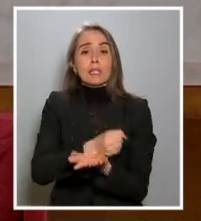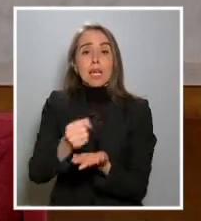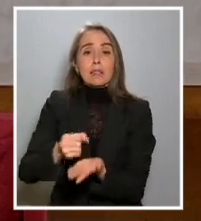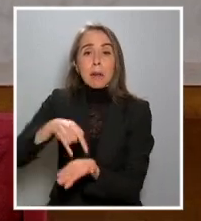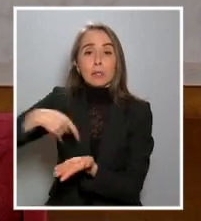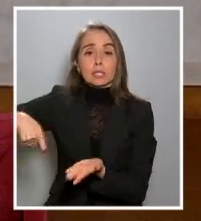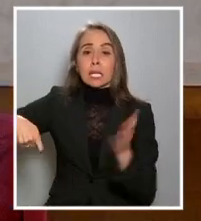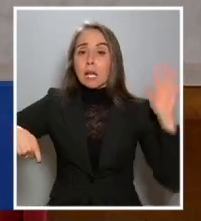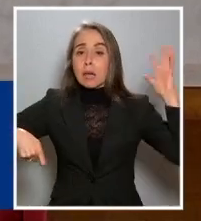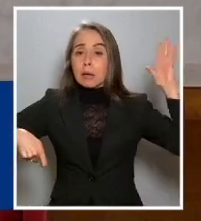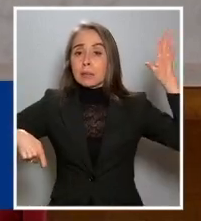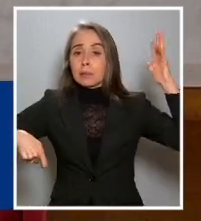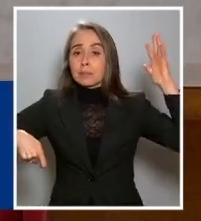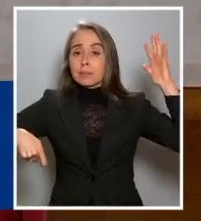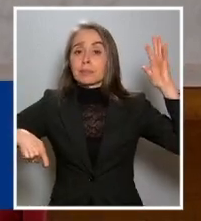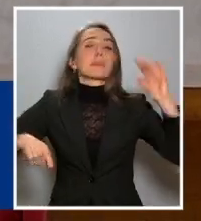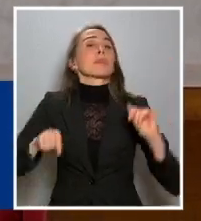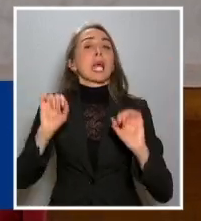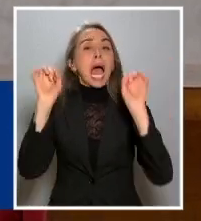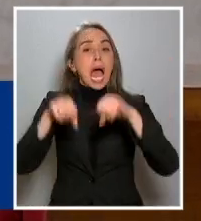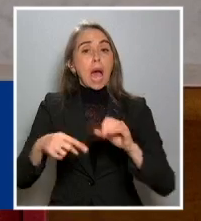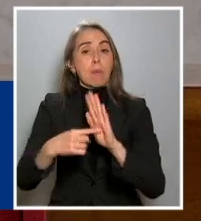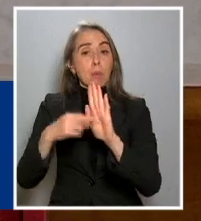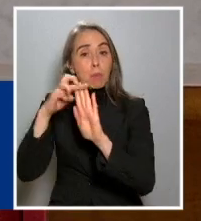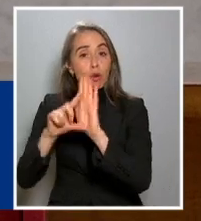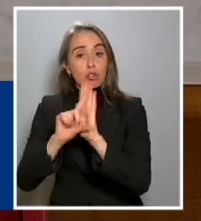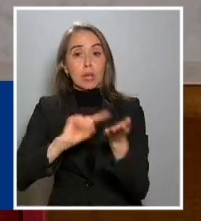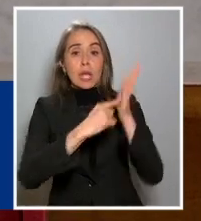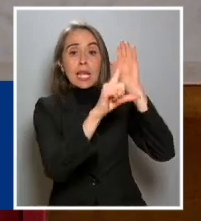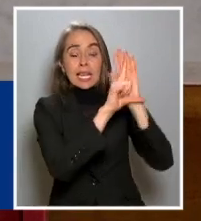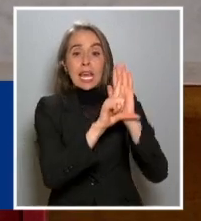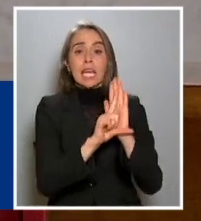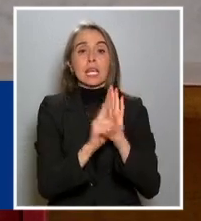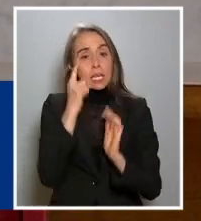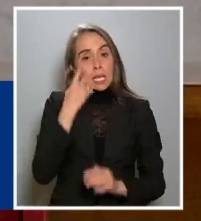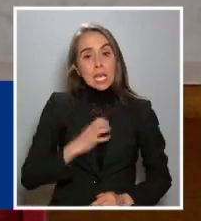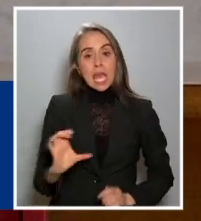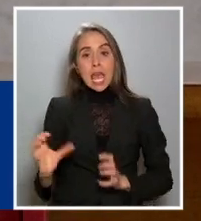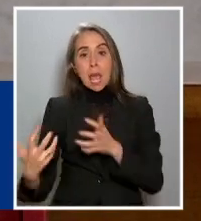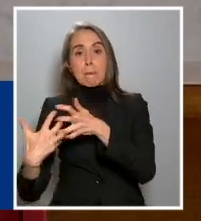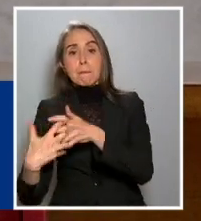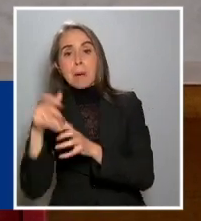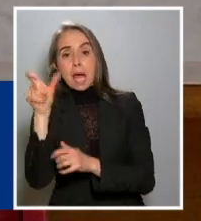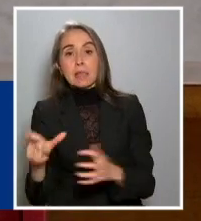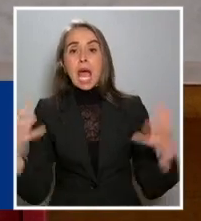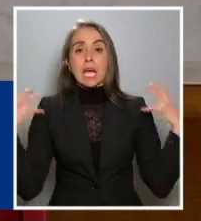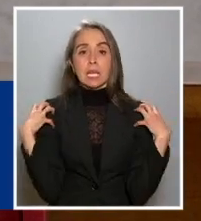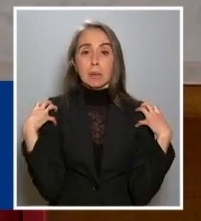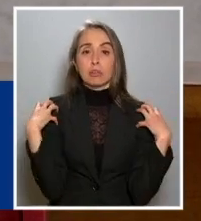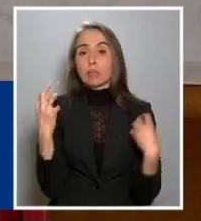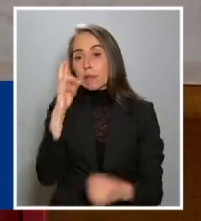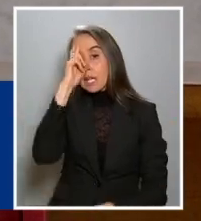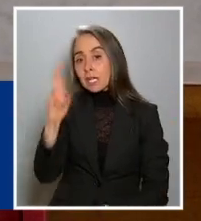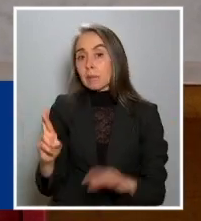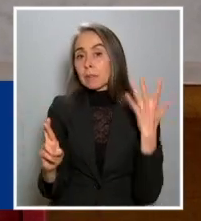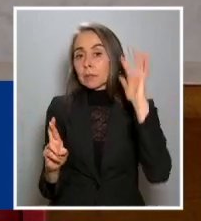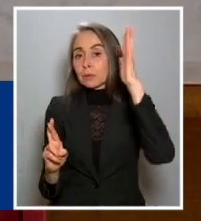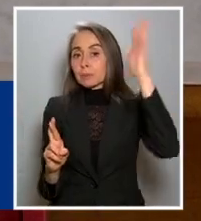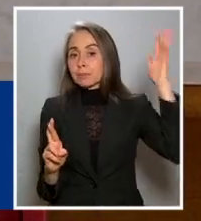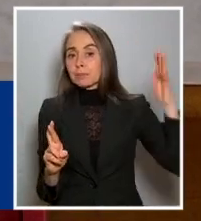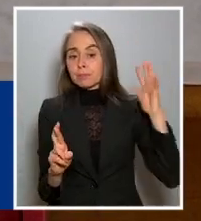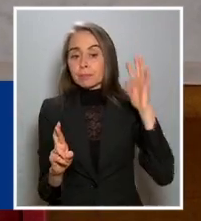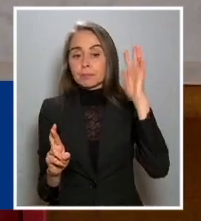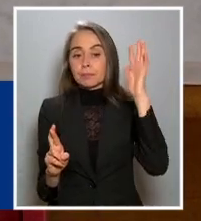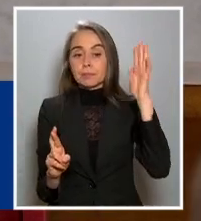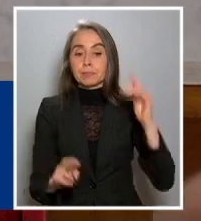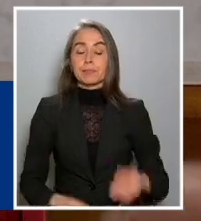Porque aprobar esta ley es un acto de empatía, de responsabilidad y de respeto.